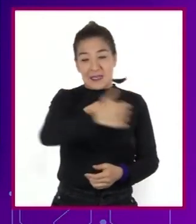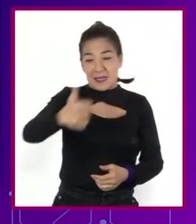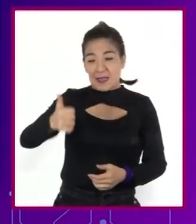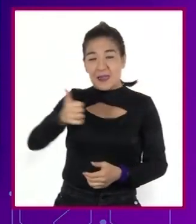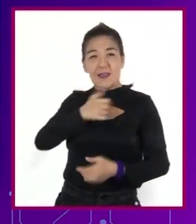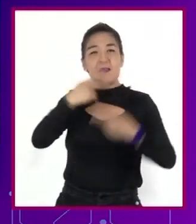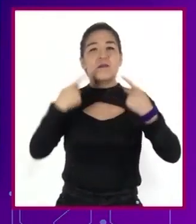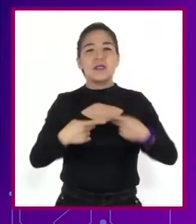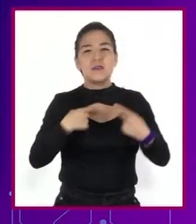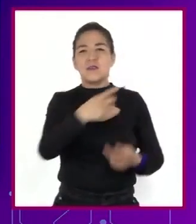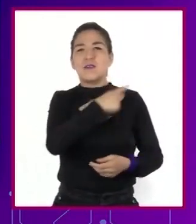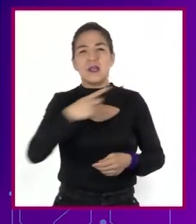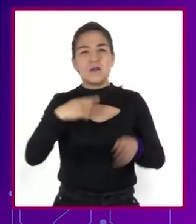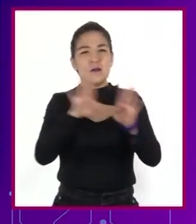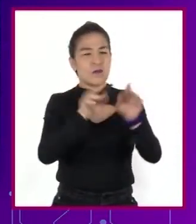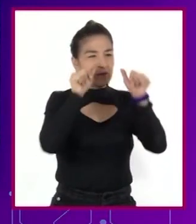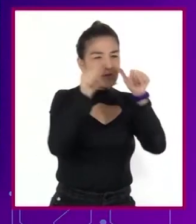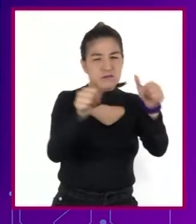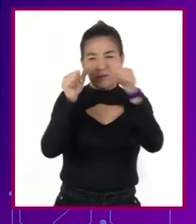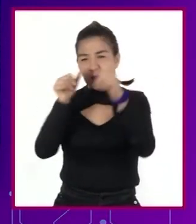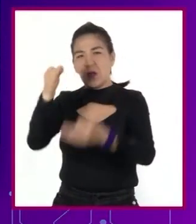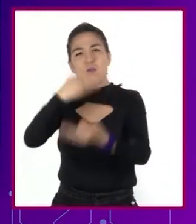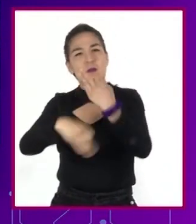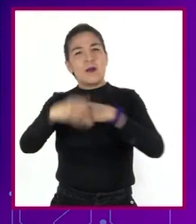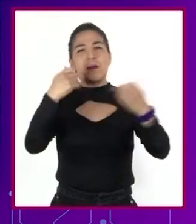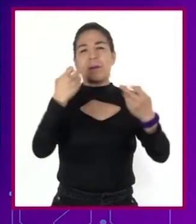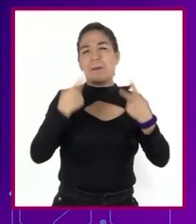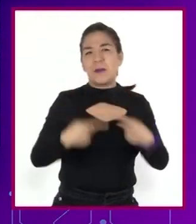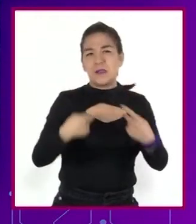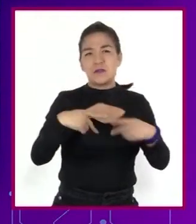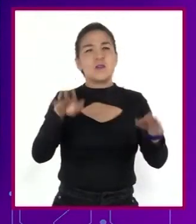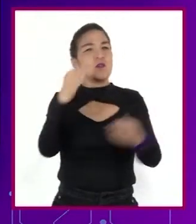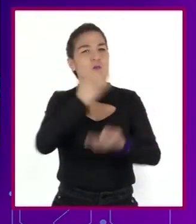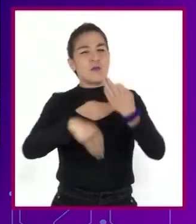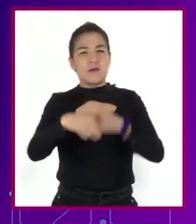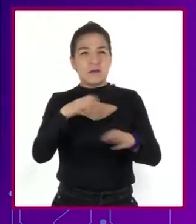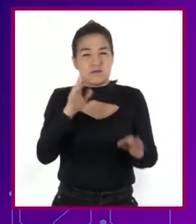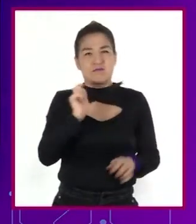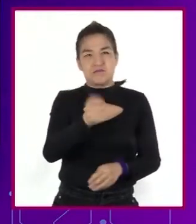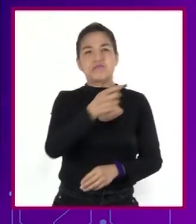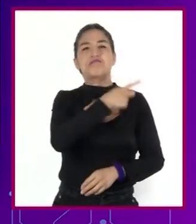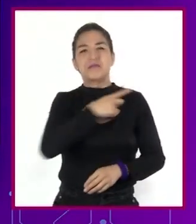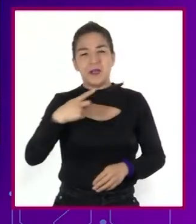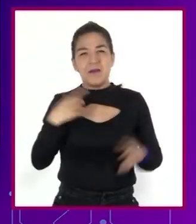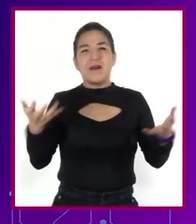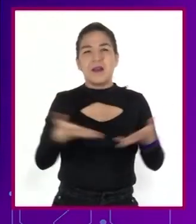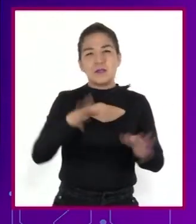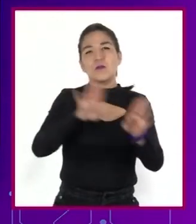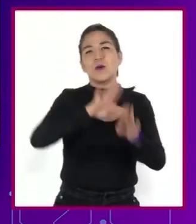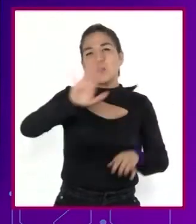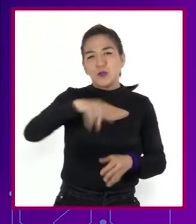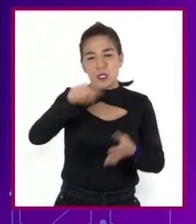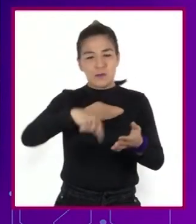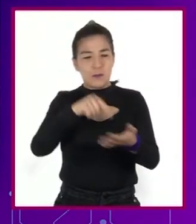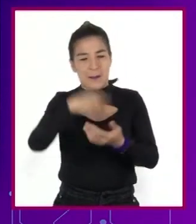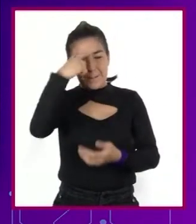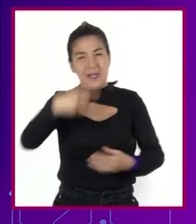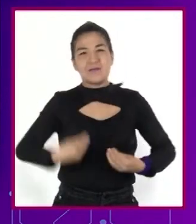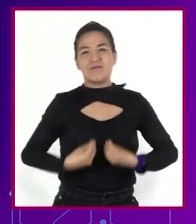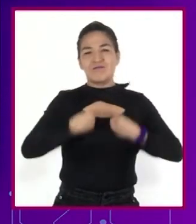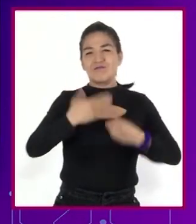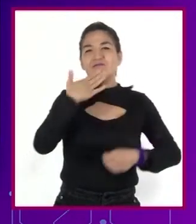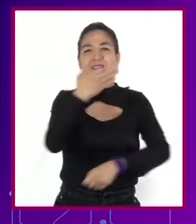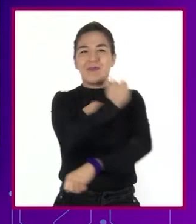se ocupe del bienestar de los demás. Al respecto, todos tenemos deberes: buscar un ambiente agradable en familia y en